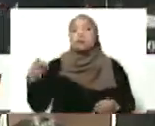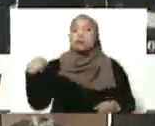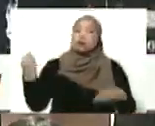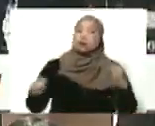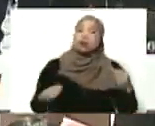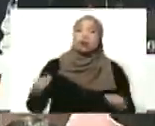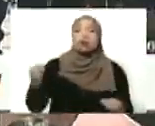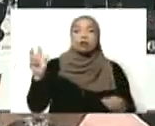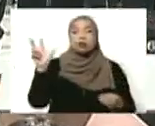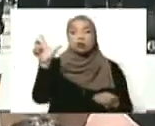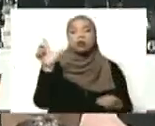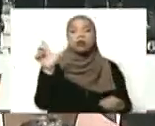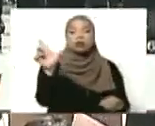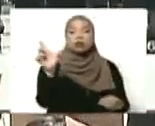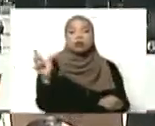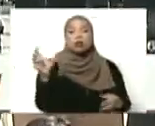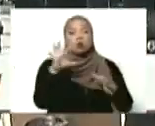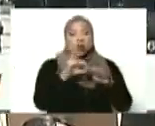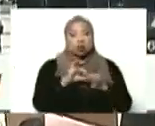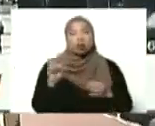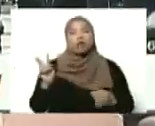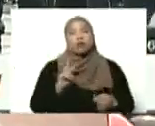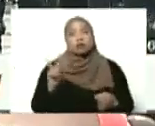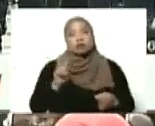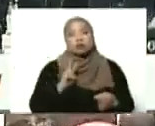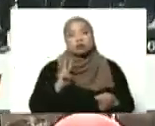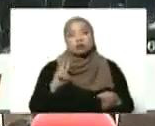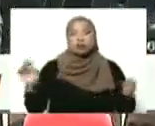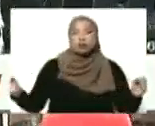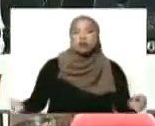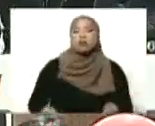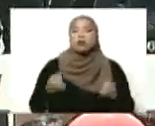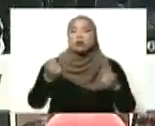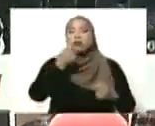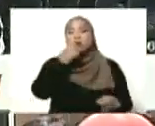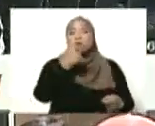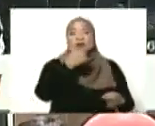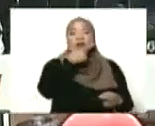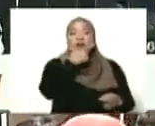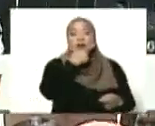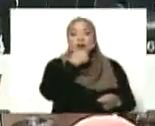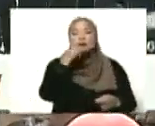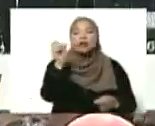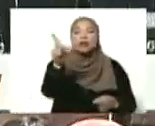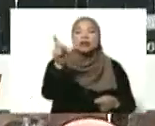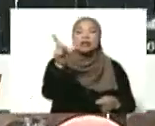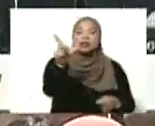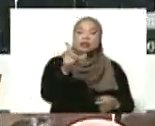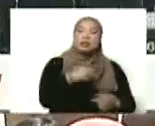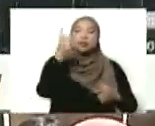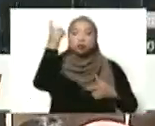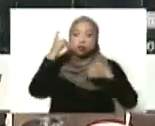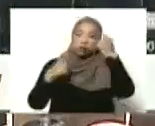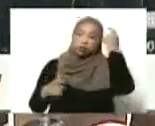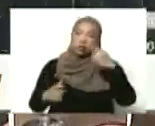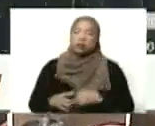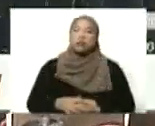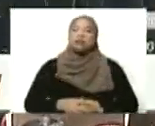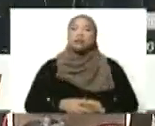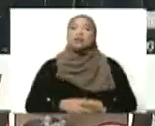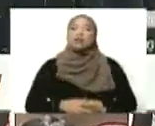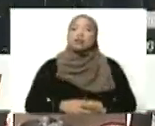del Partido Socialista Unido de Venezuela, que es la expresión más genuina del partido de nuestro comandante Hugo Chávez.